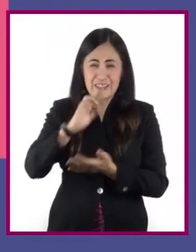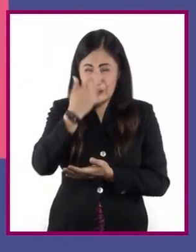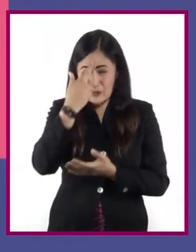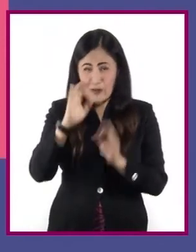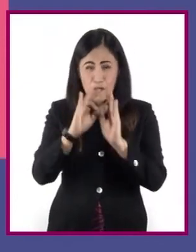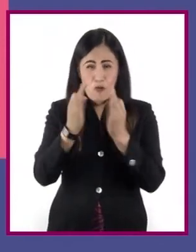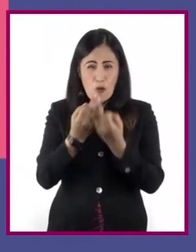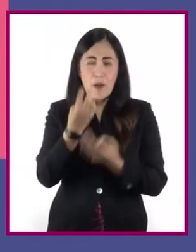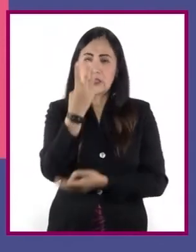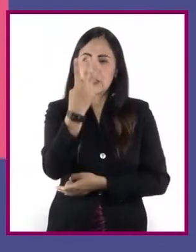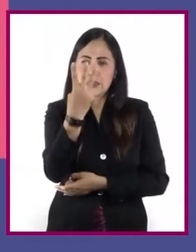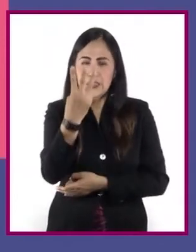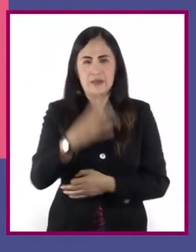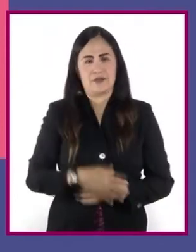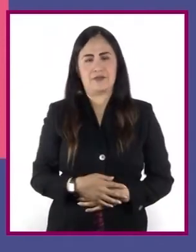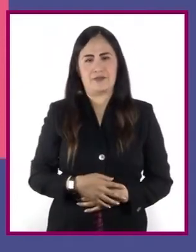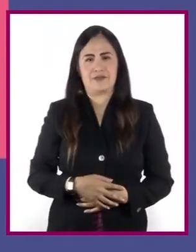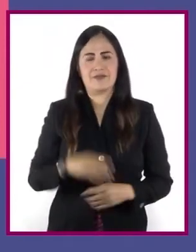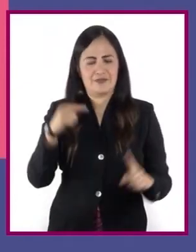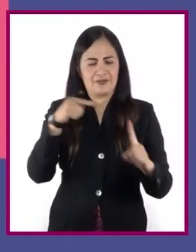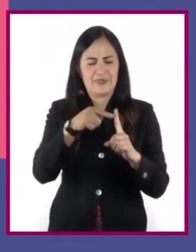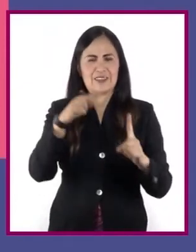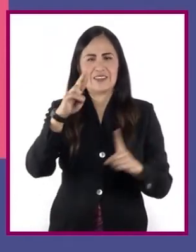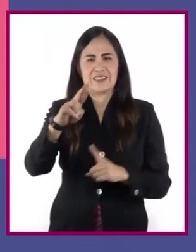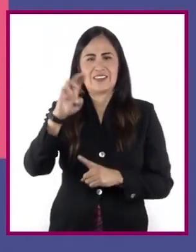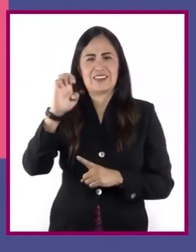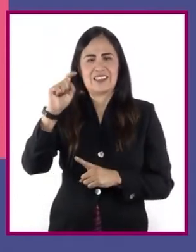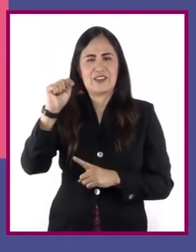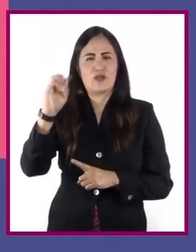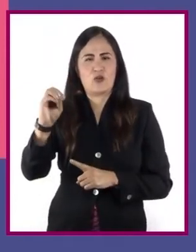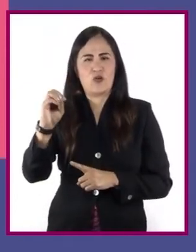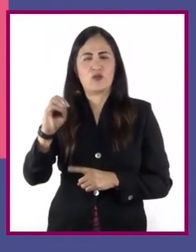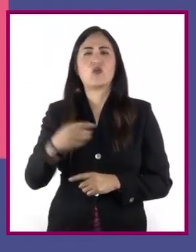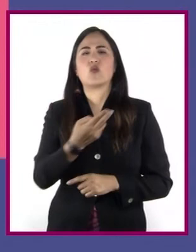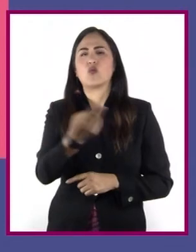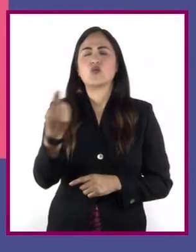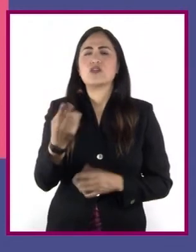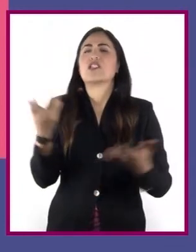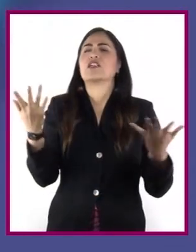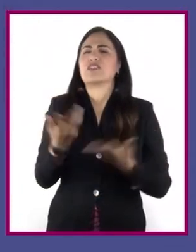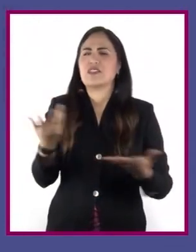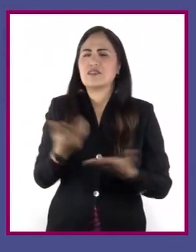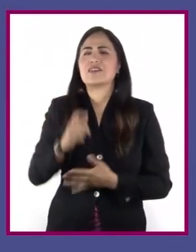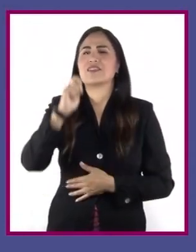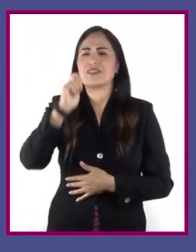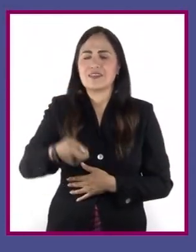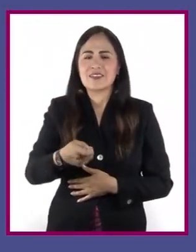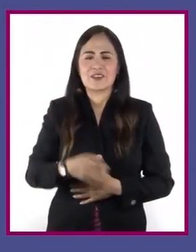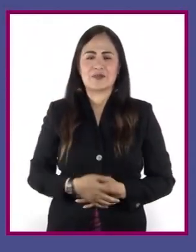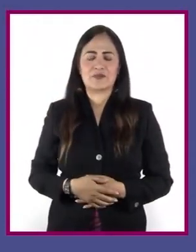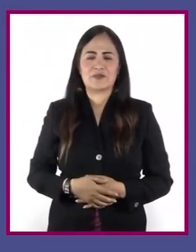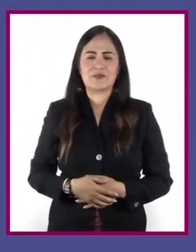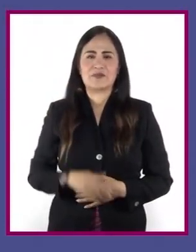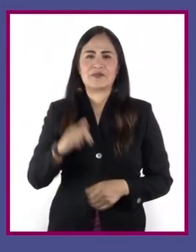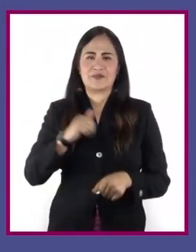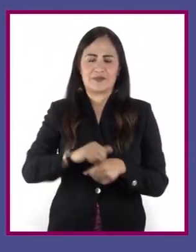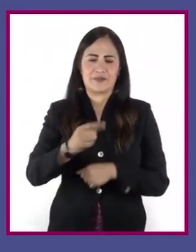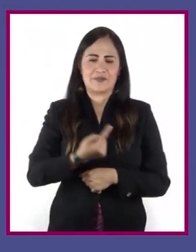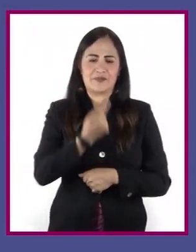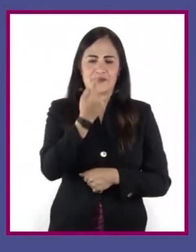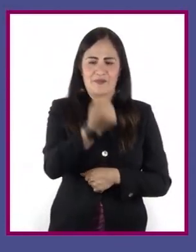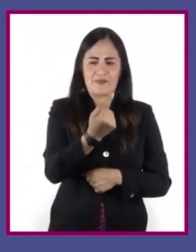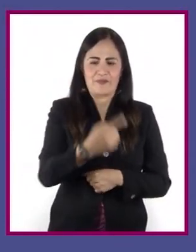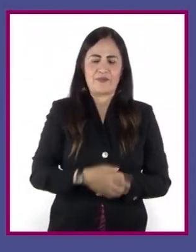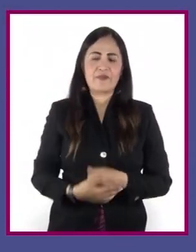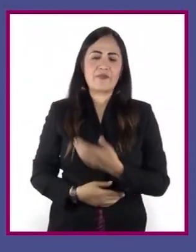modelos para cumplir su reto. Veamos qué es lo que deben realizar. 1. Elijan